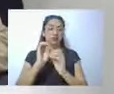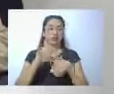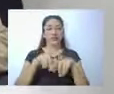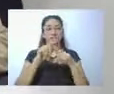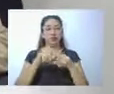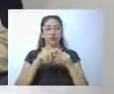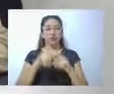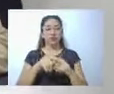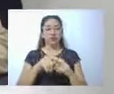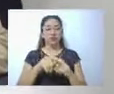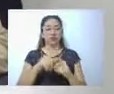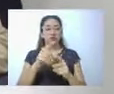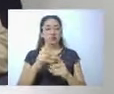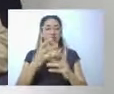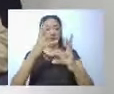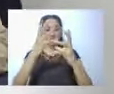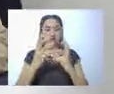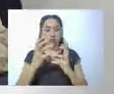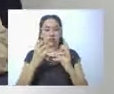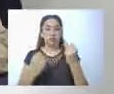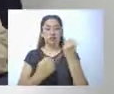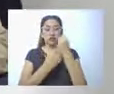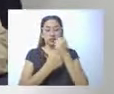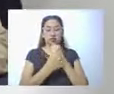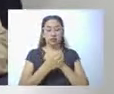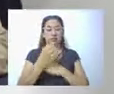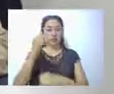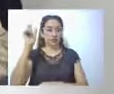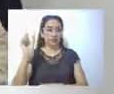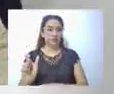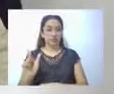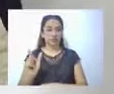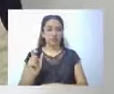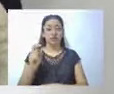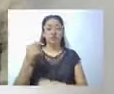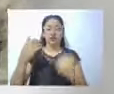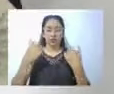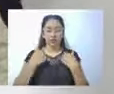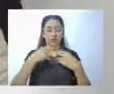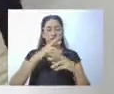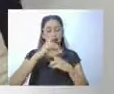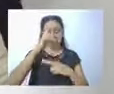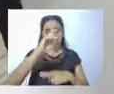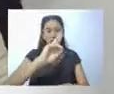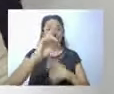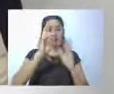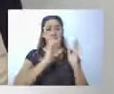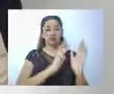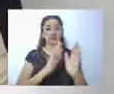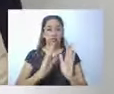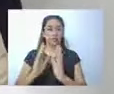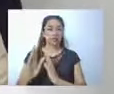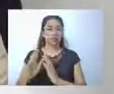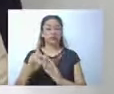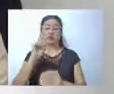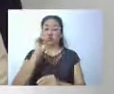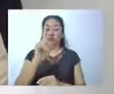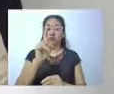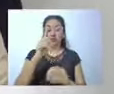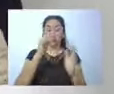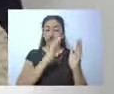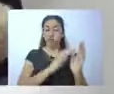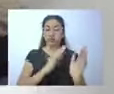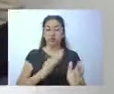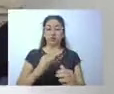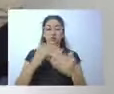alguien. Como vuelvo a decir, creo que hay que respetar los procedimientos. Y uno de los procedimientos es justamente, nosotros somos